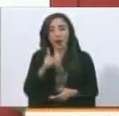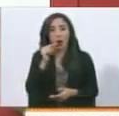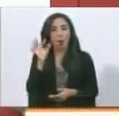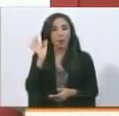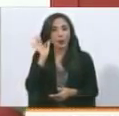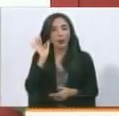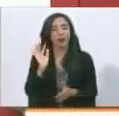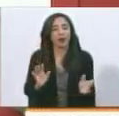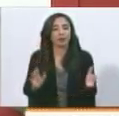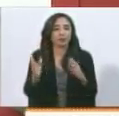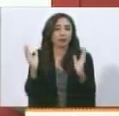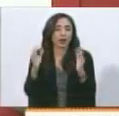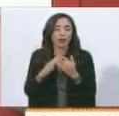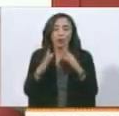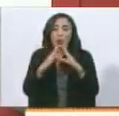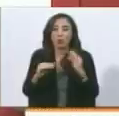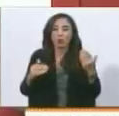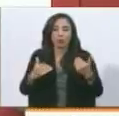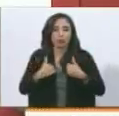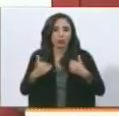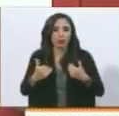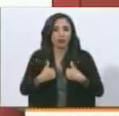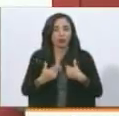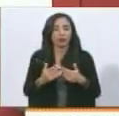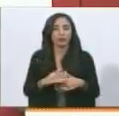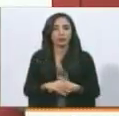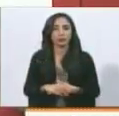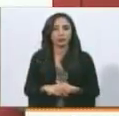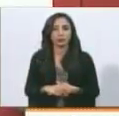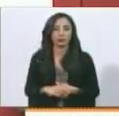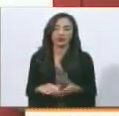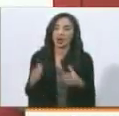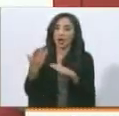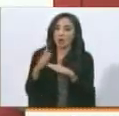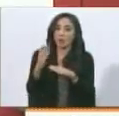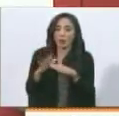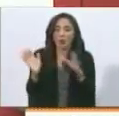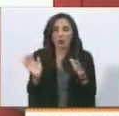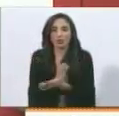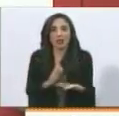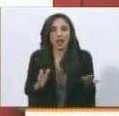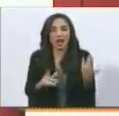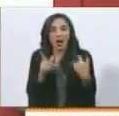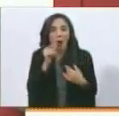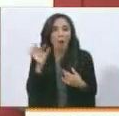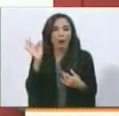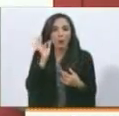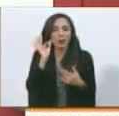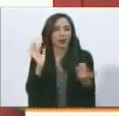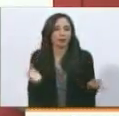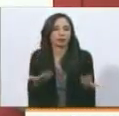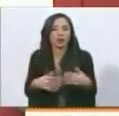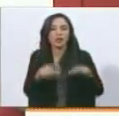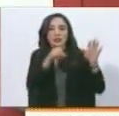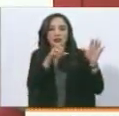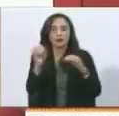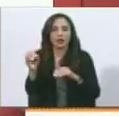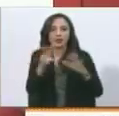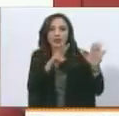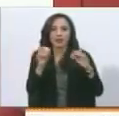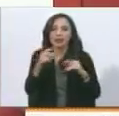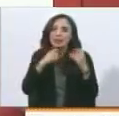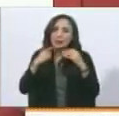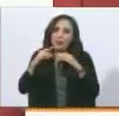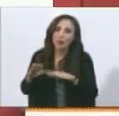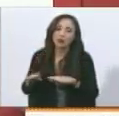ahora, con el comandante Chávez. No les importó absolutamente nada. Ahí pudo haber 60, 70 muertos